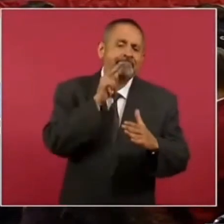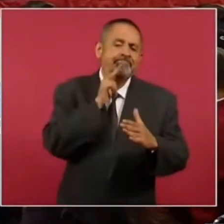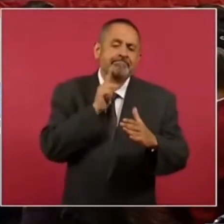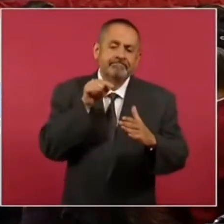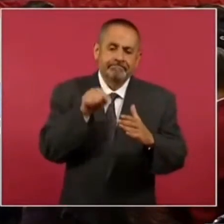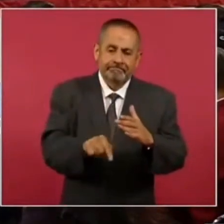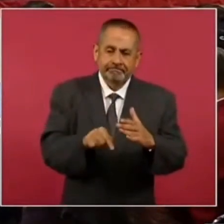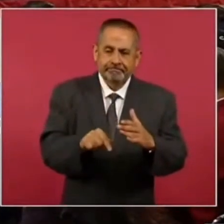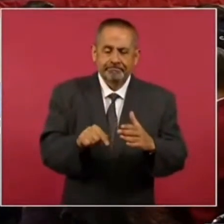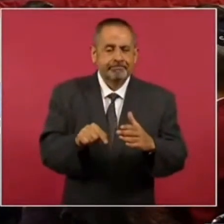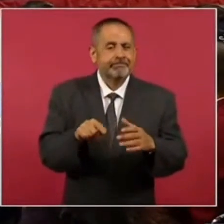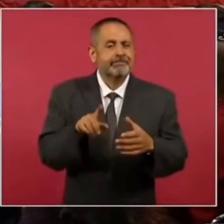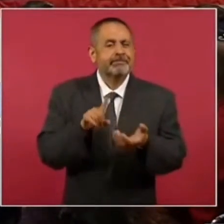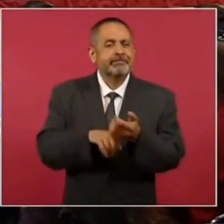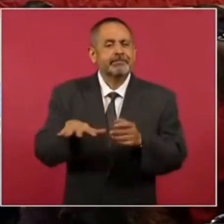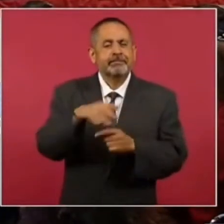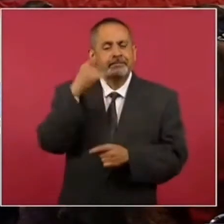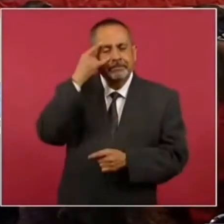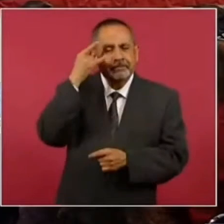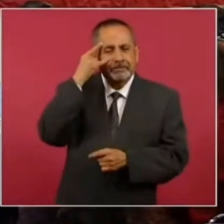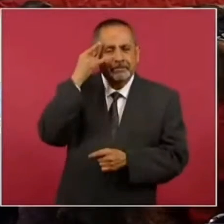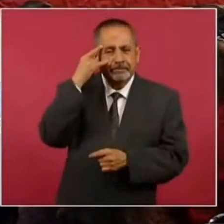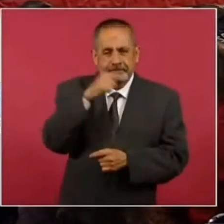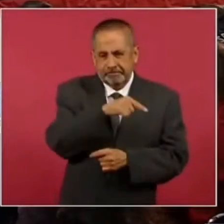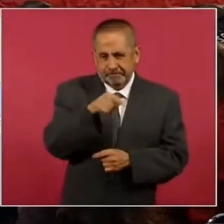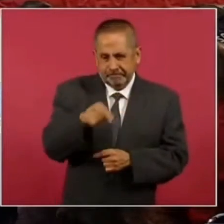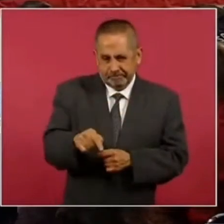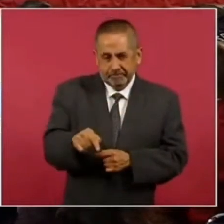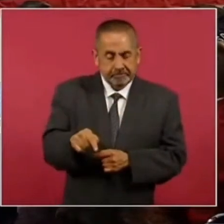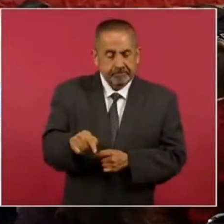de la sonda de Campeche,